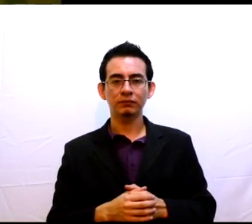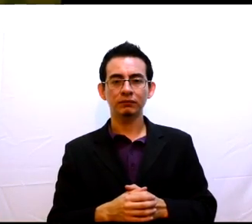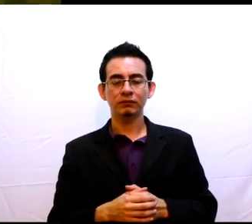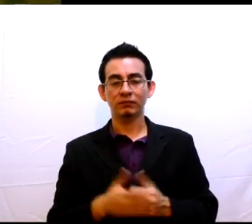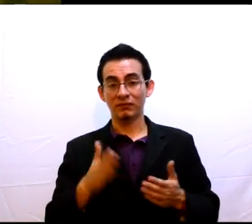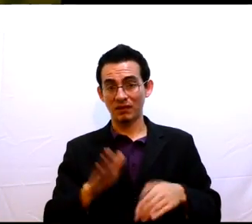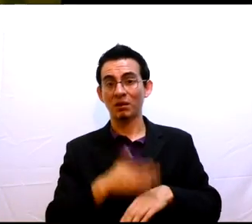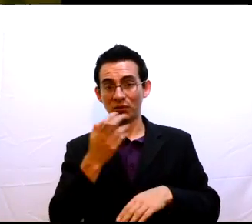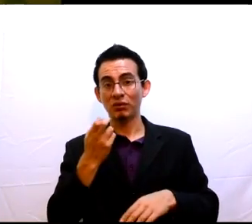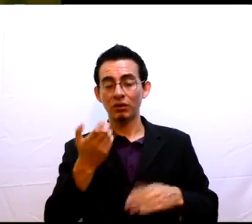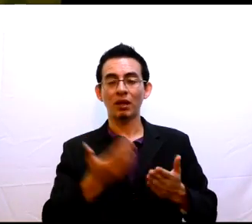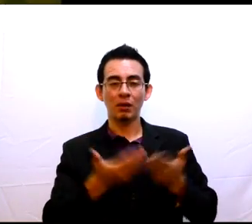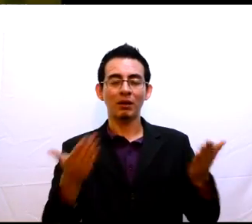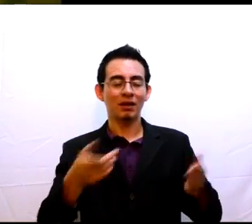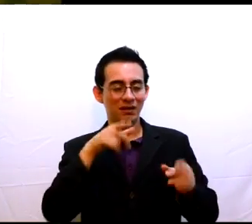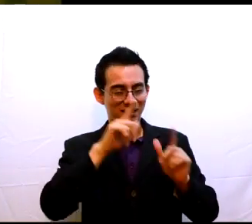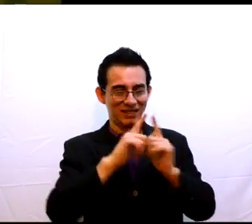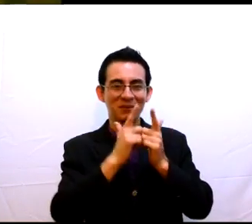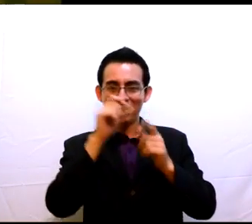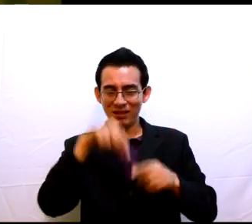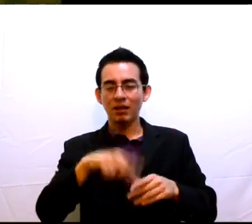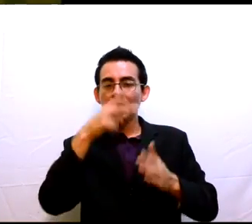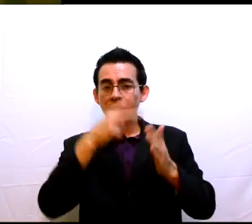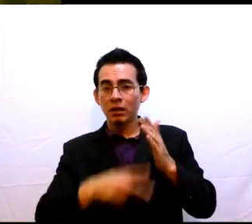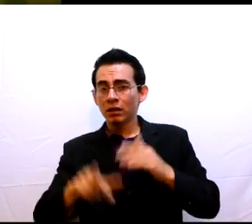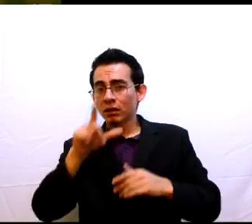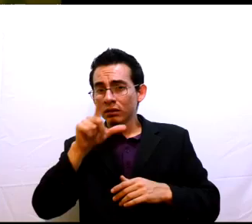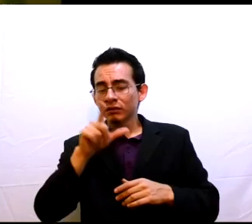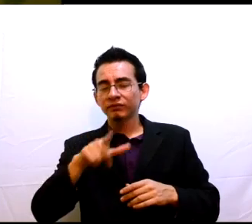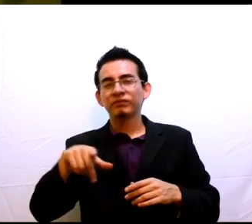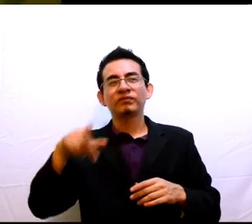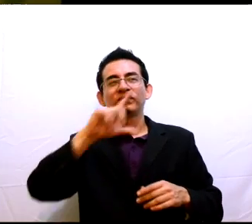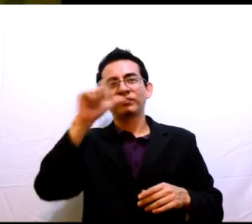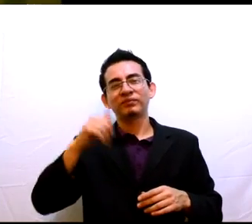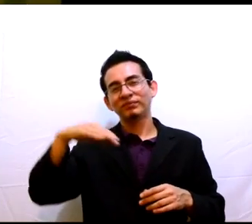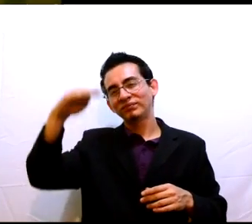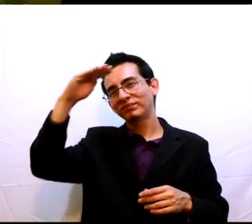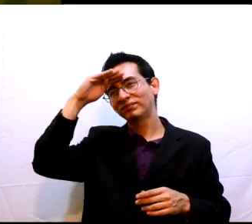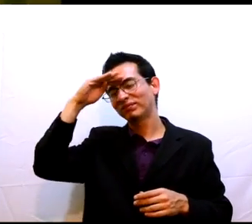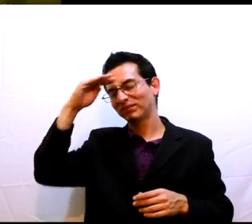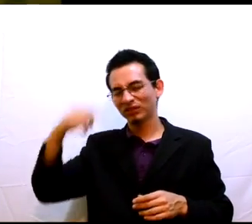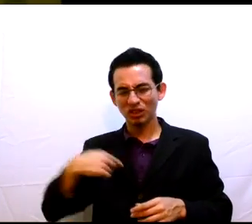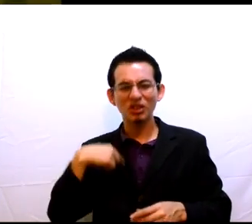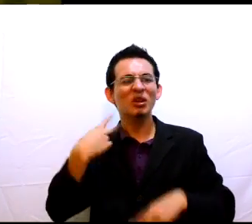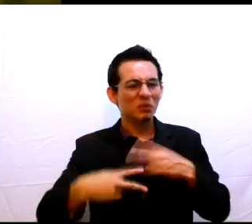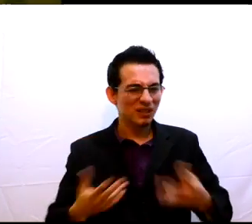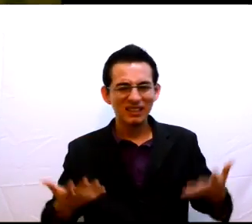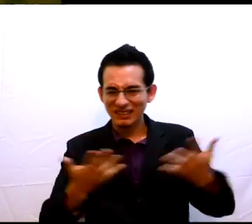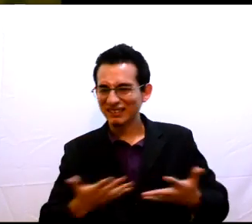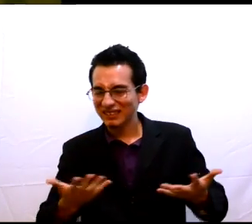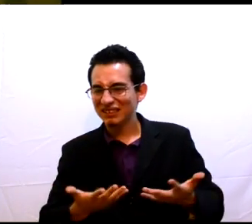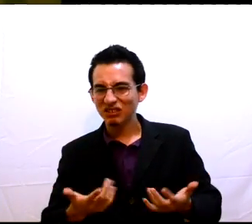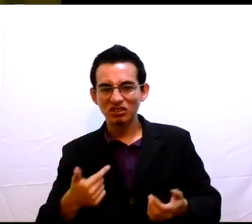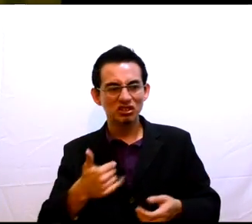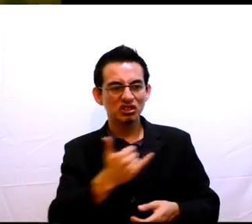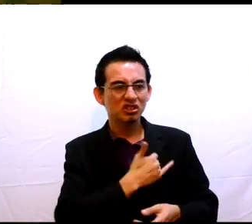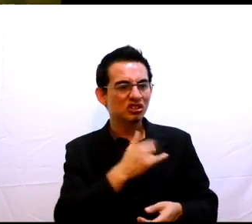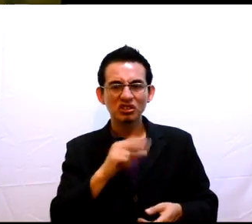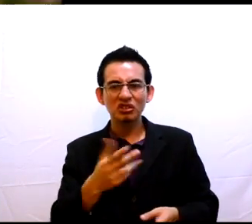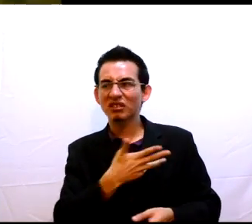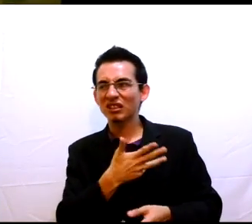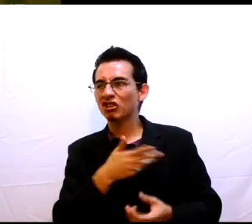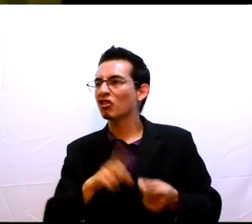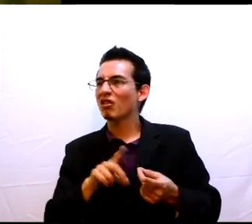entonces dice versículo 17 y él pensaba dentro de sí que haré porque no tengo donde guardar mis frutos dijo es